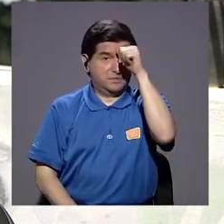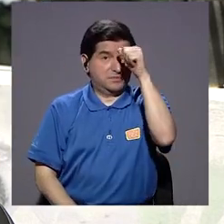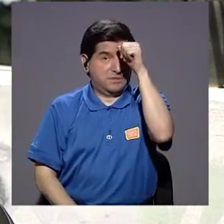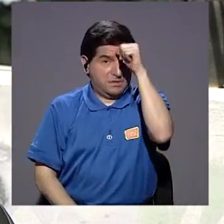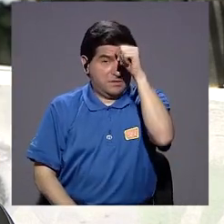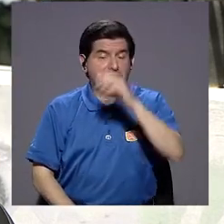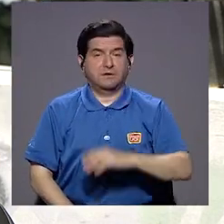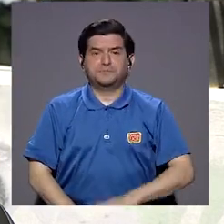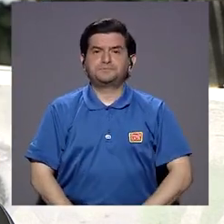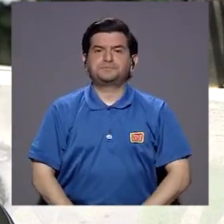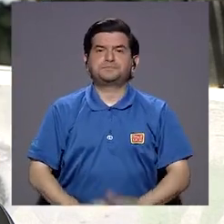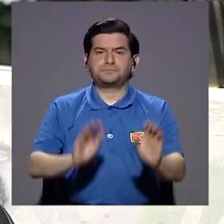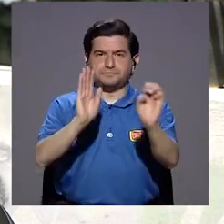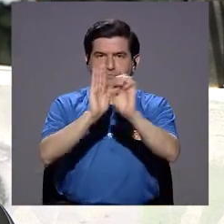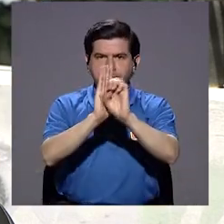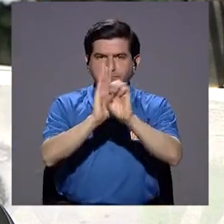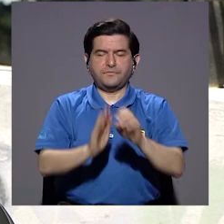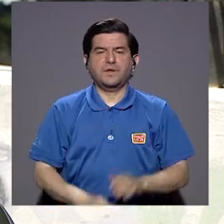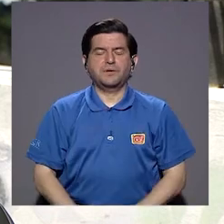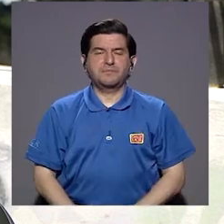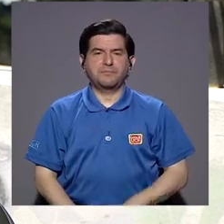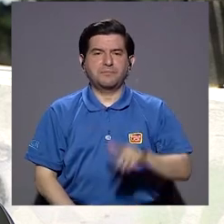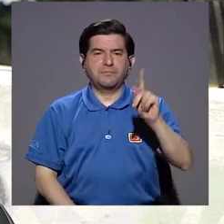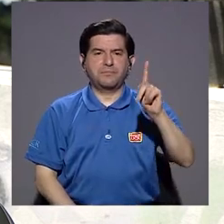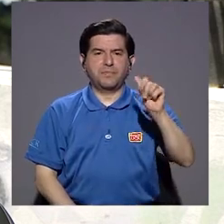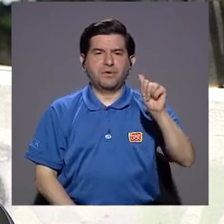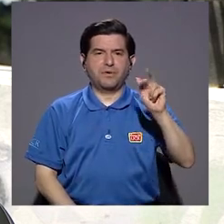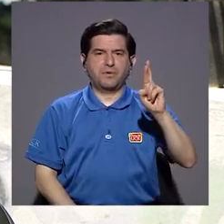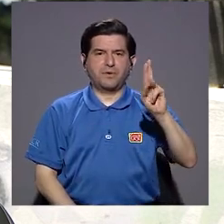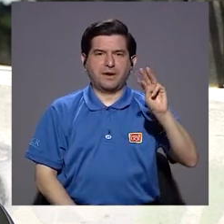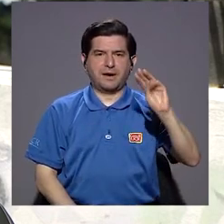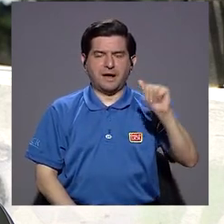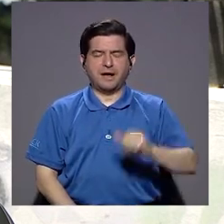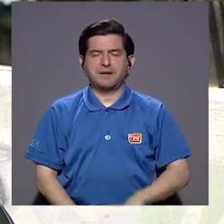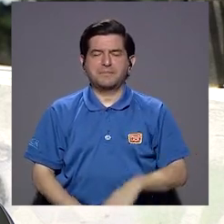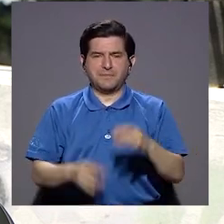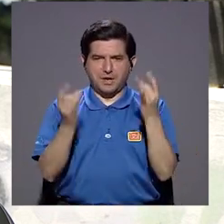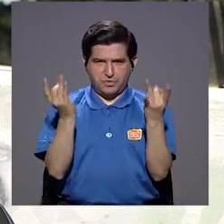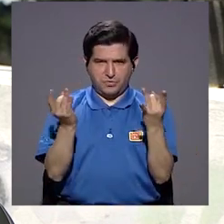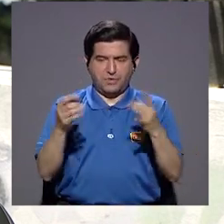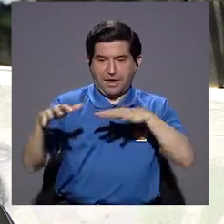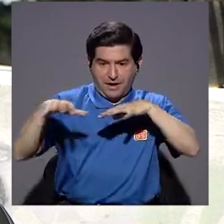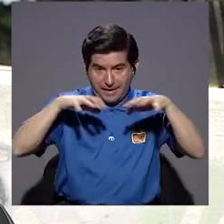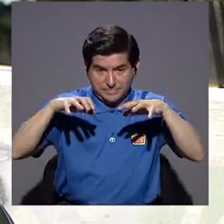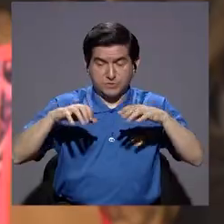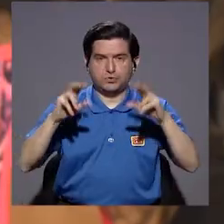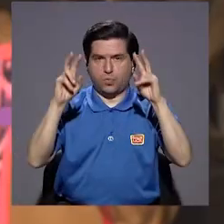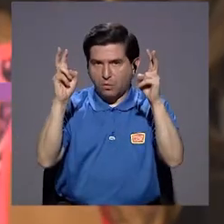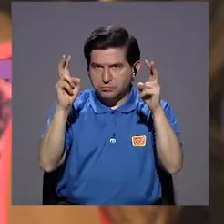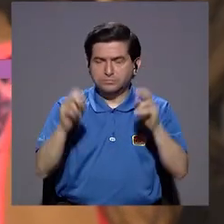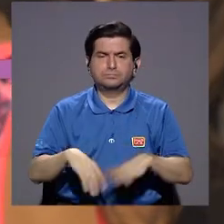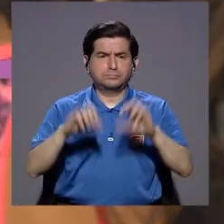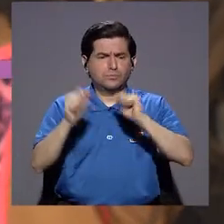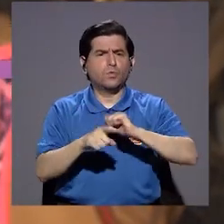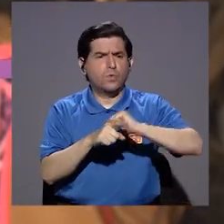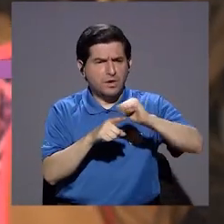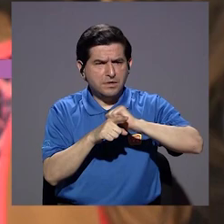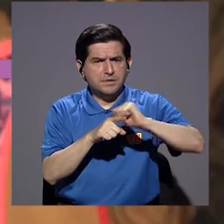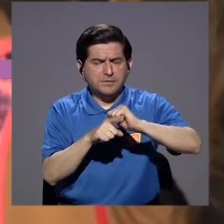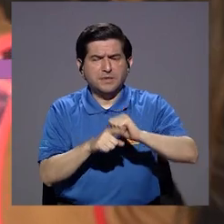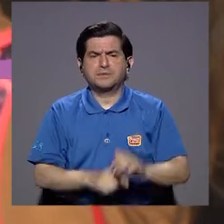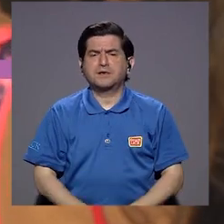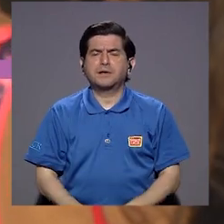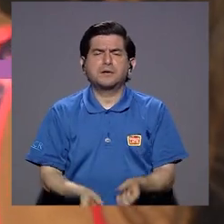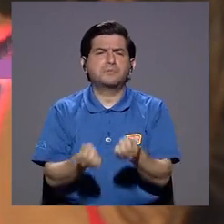India, entonces, por ejemplo, está el karma yoga, que es el yoga de la acción, es el yoga que puede